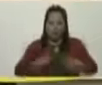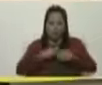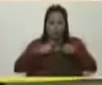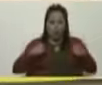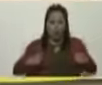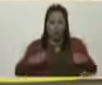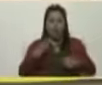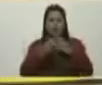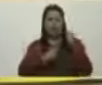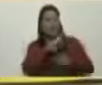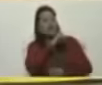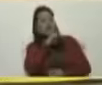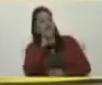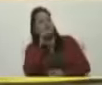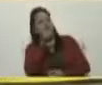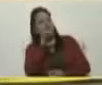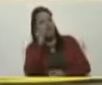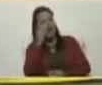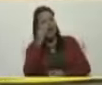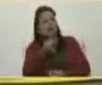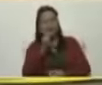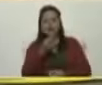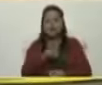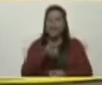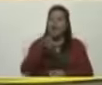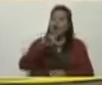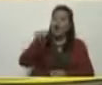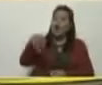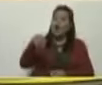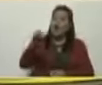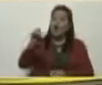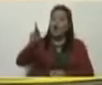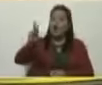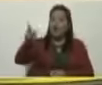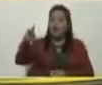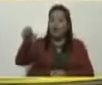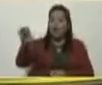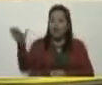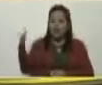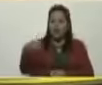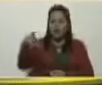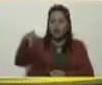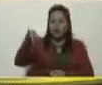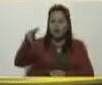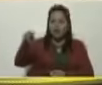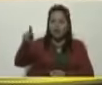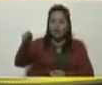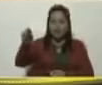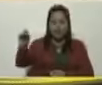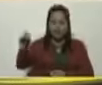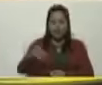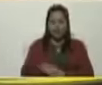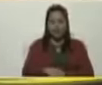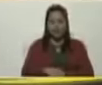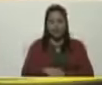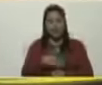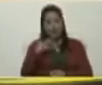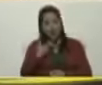Pinto. Jorge Pinto. Bueno, sí. Mira, Luis Pinto y Maduro Pinto. Ahí está. Pues. Ahora, yo he insistido